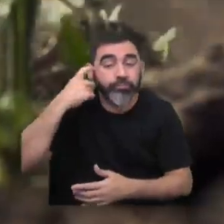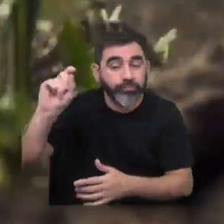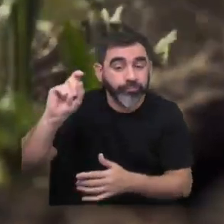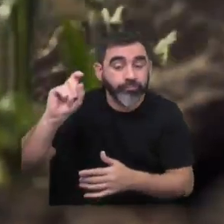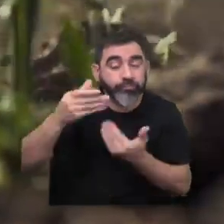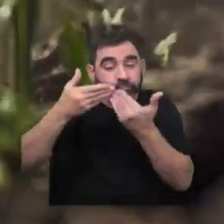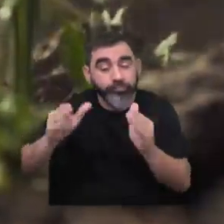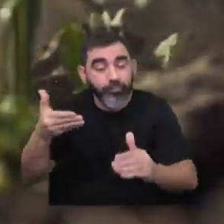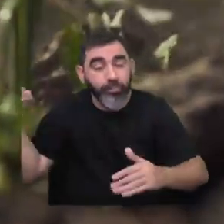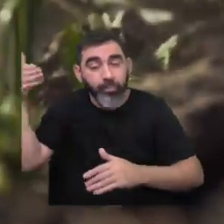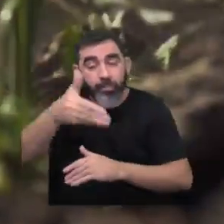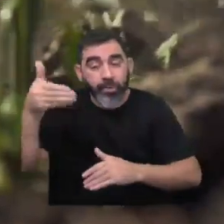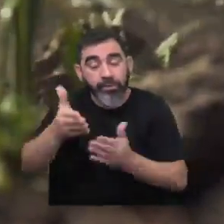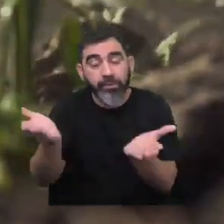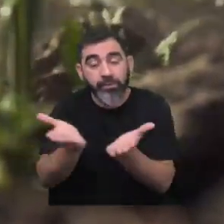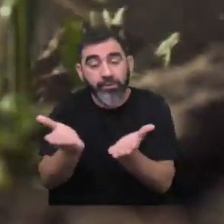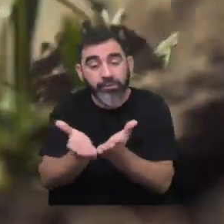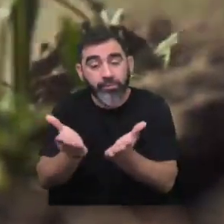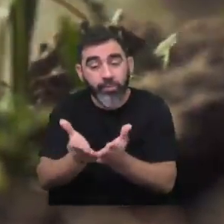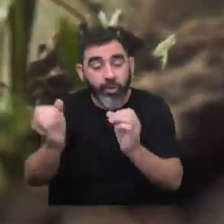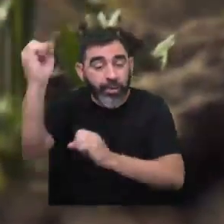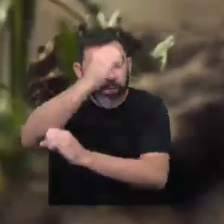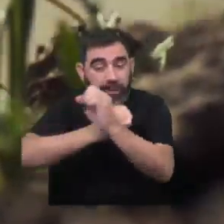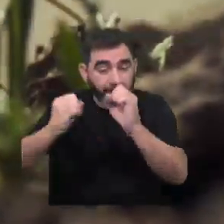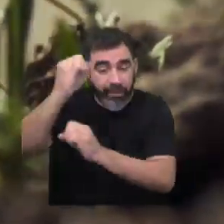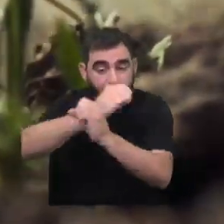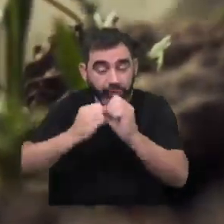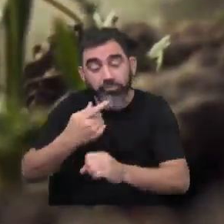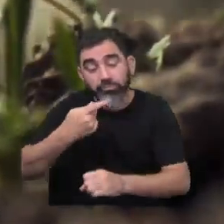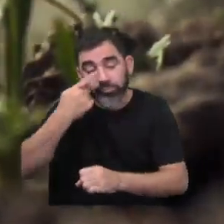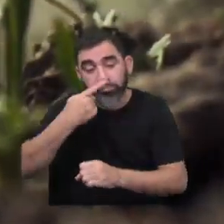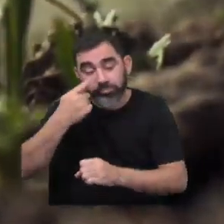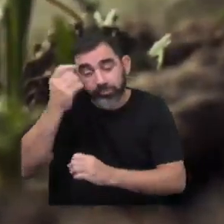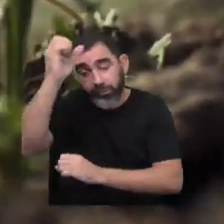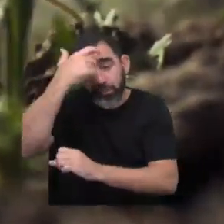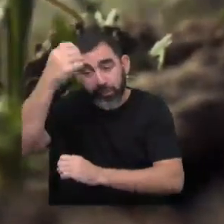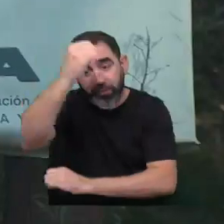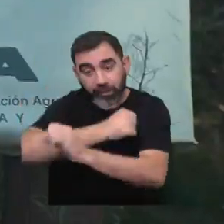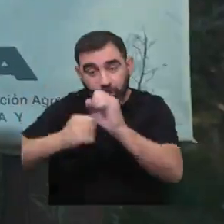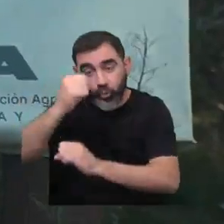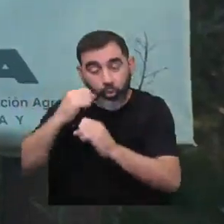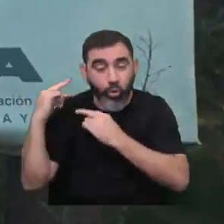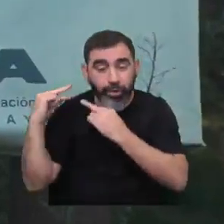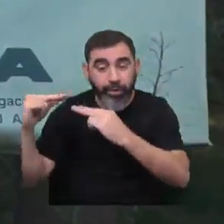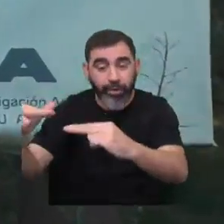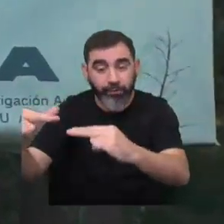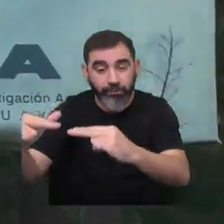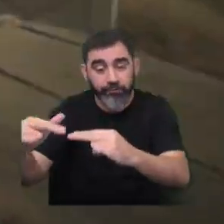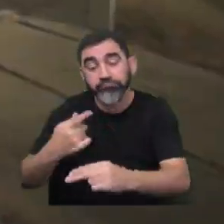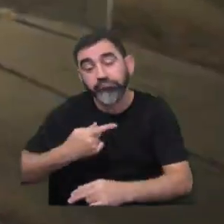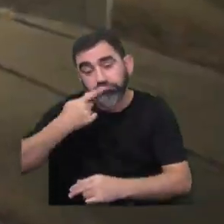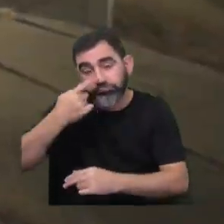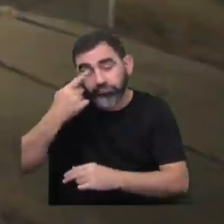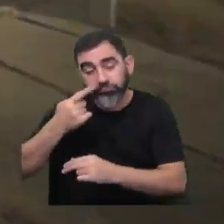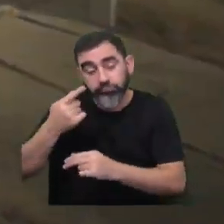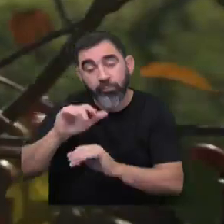abierta a la participación de estudiantes e ingenieras e ingenieros interesados en la tecnología y la sustentabilidad. Los interesados